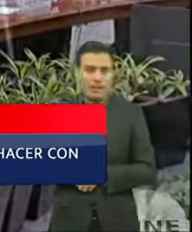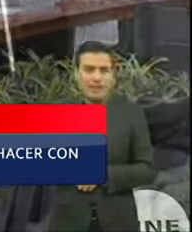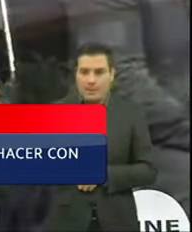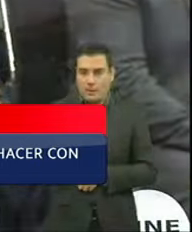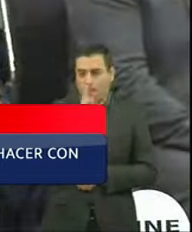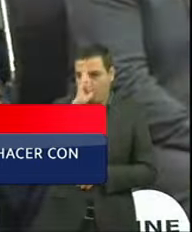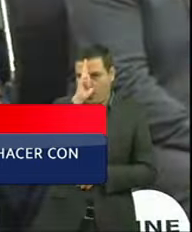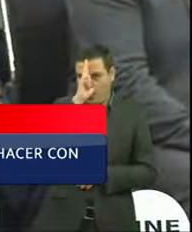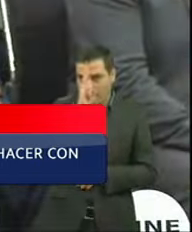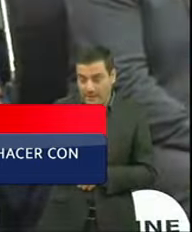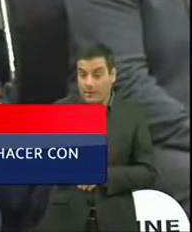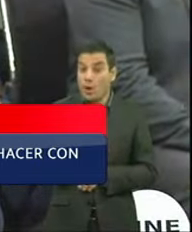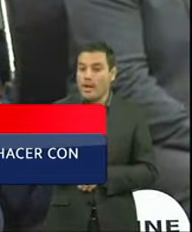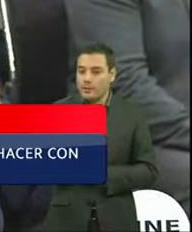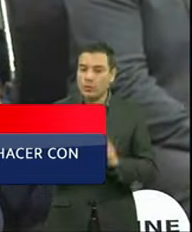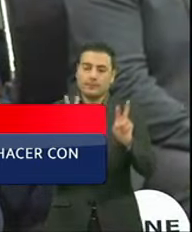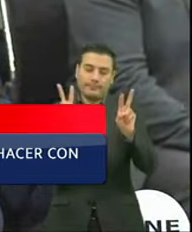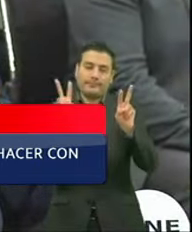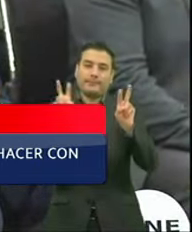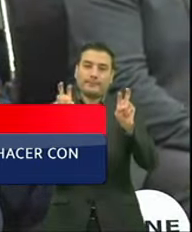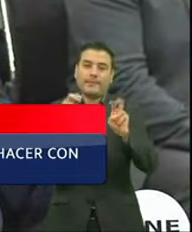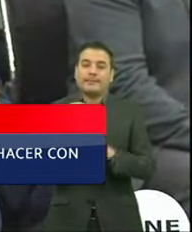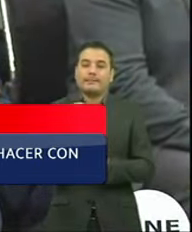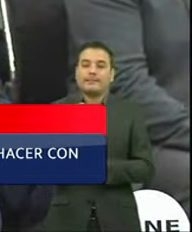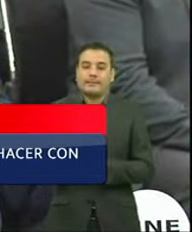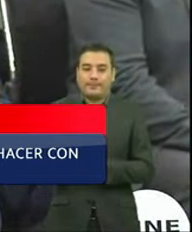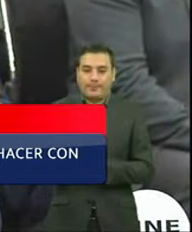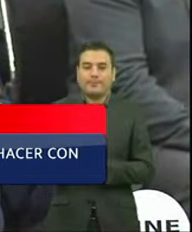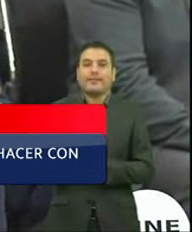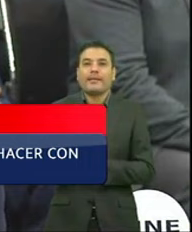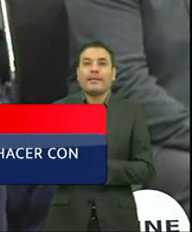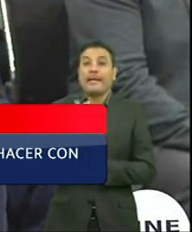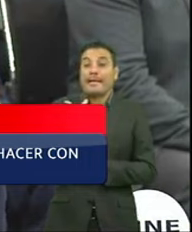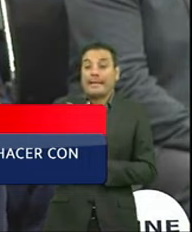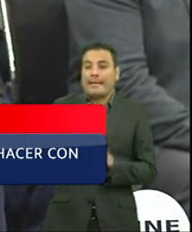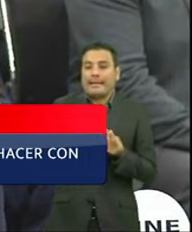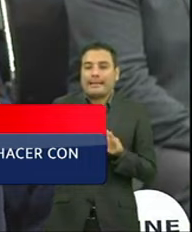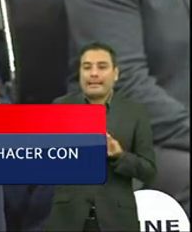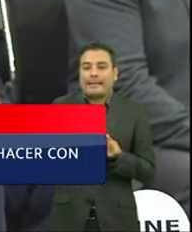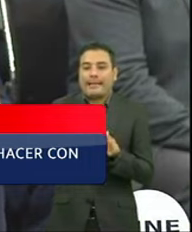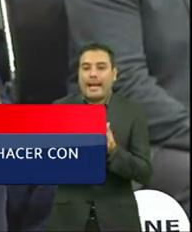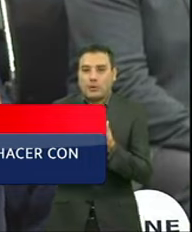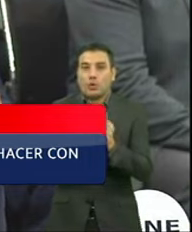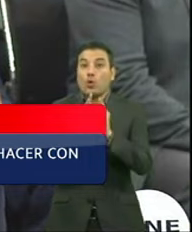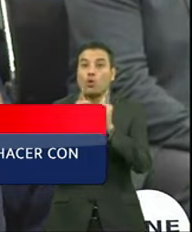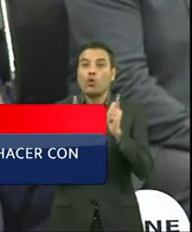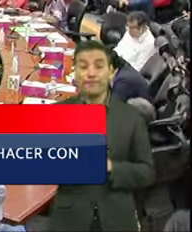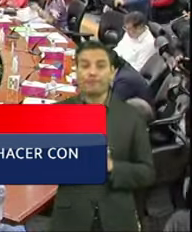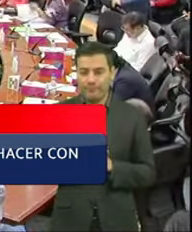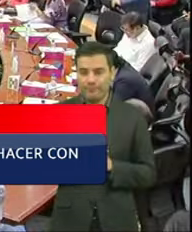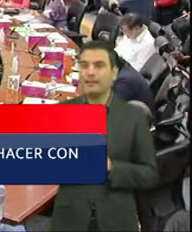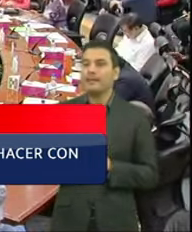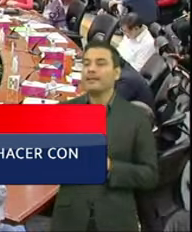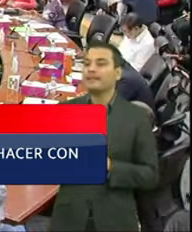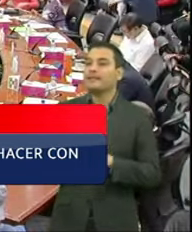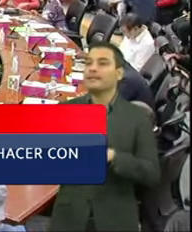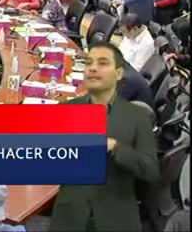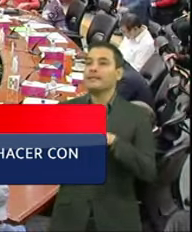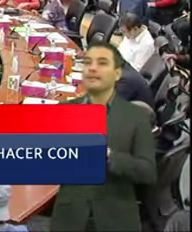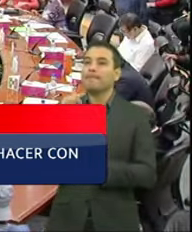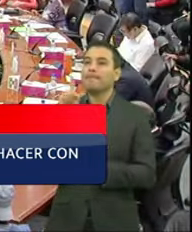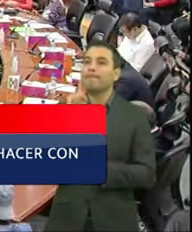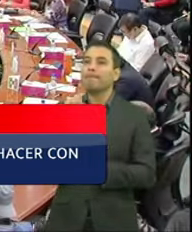un procedimiento, pero el desacato es una cosa muy grave y cometieron este desacato y bueno, hasta